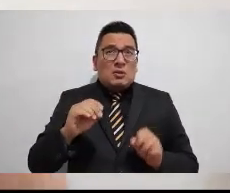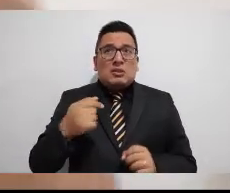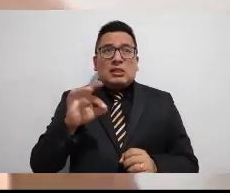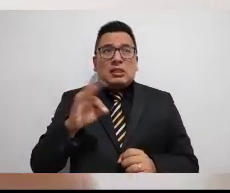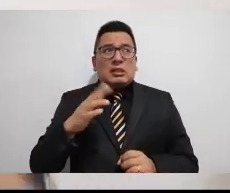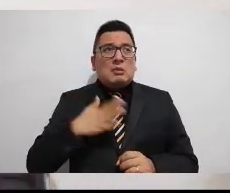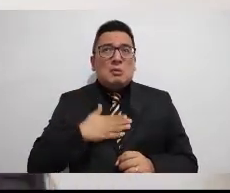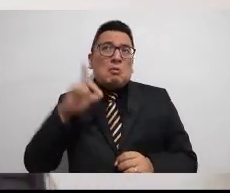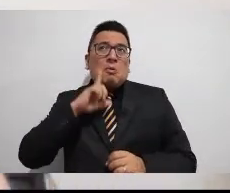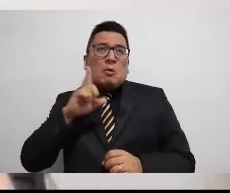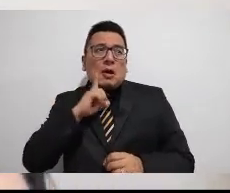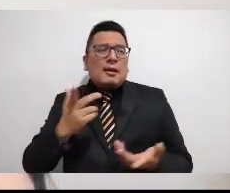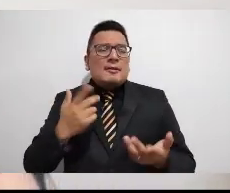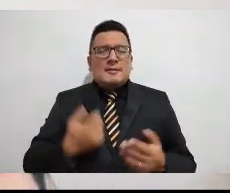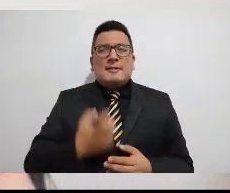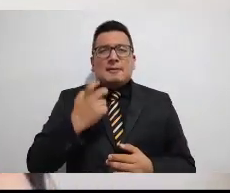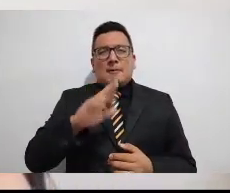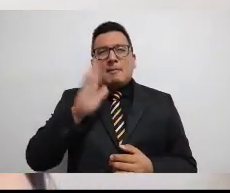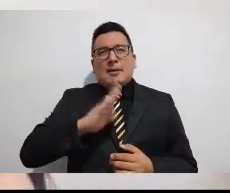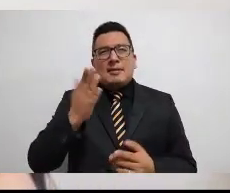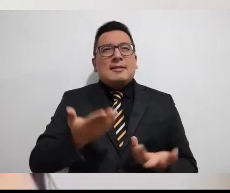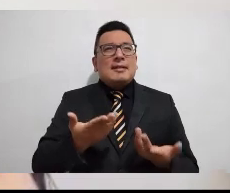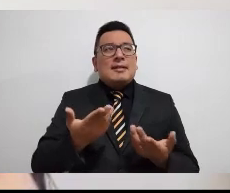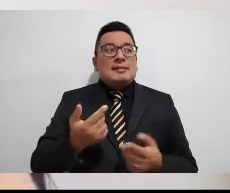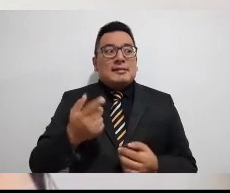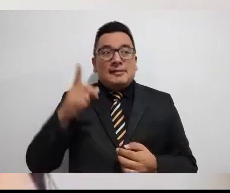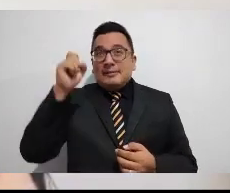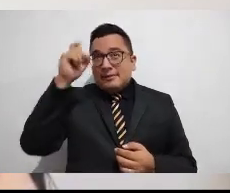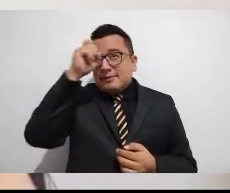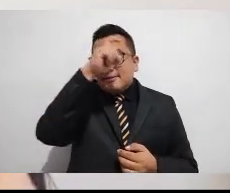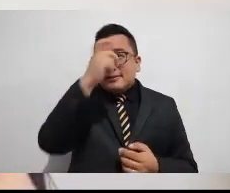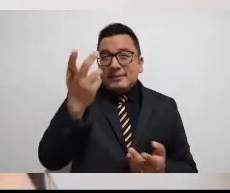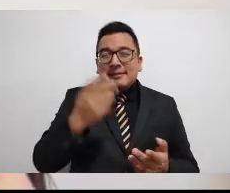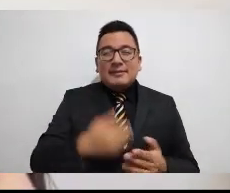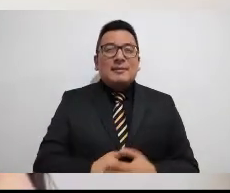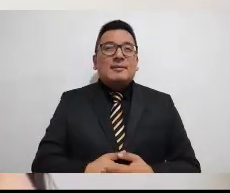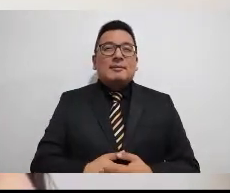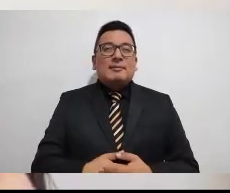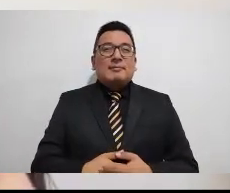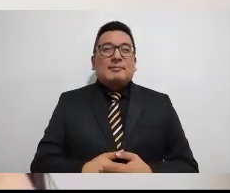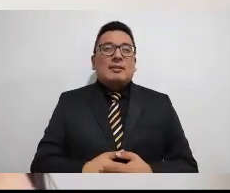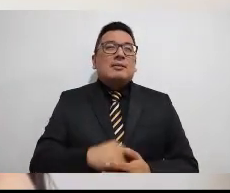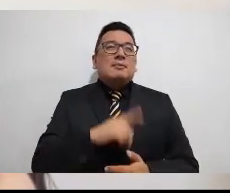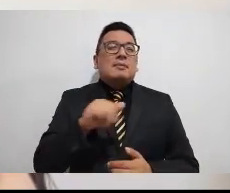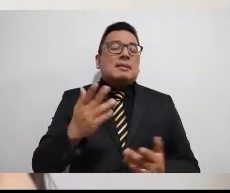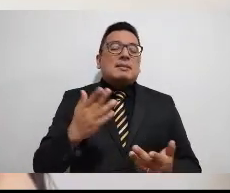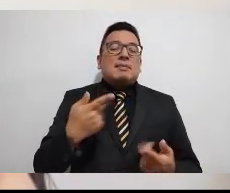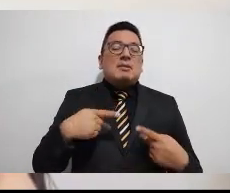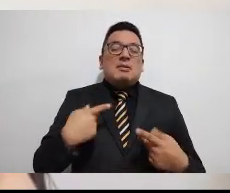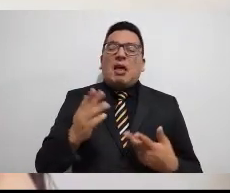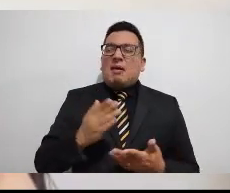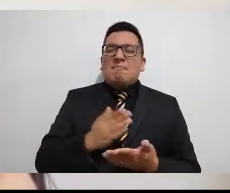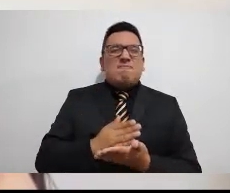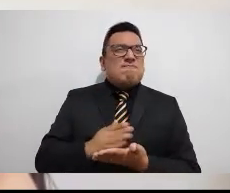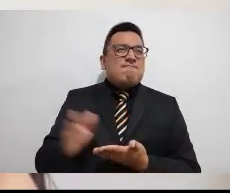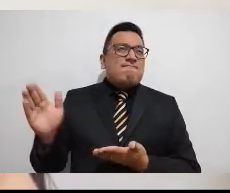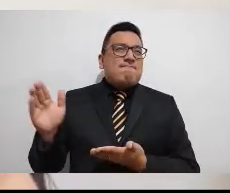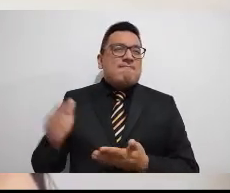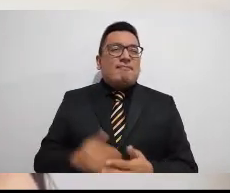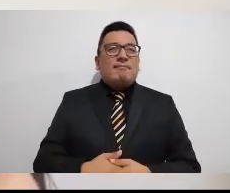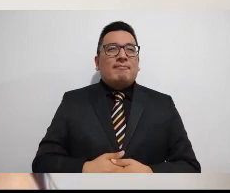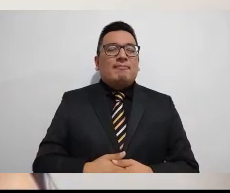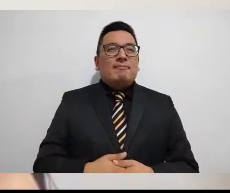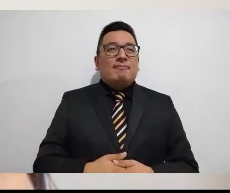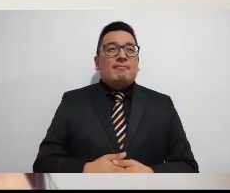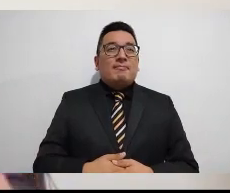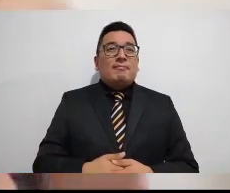como capas y capas y capas de opresiones que pues lo que derivan es en exclusión, ¿no? Entonces es,